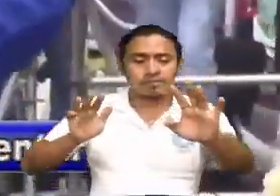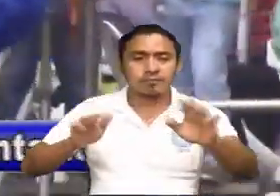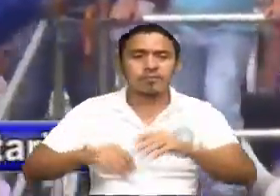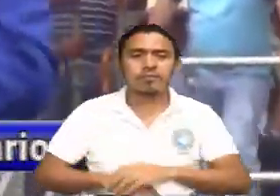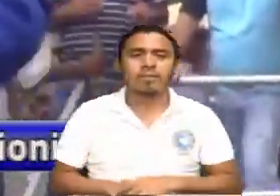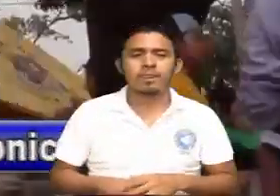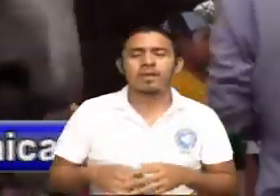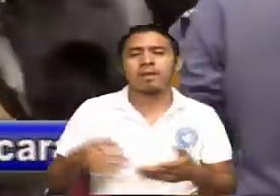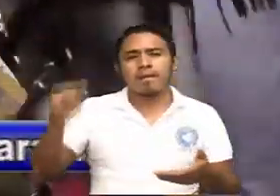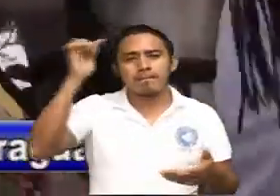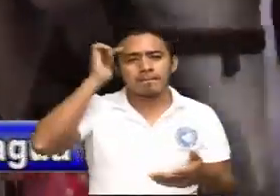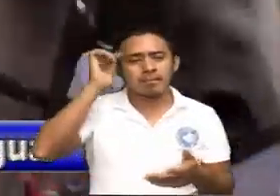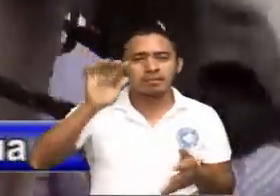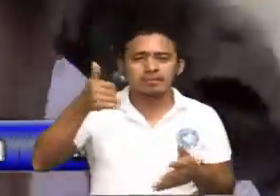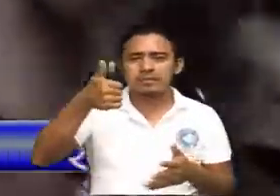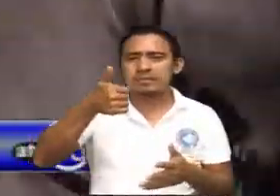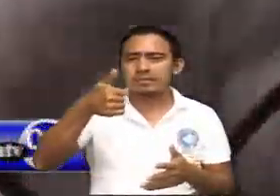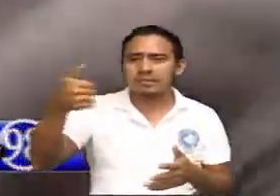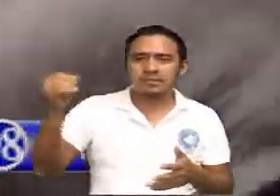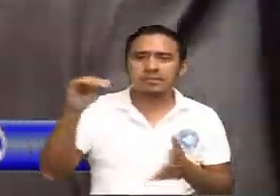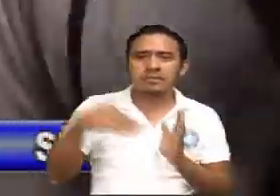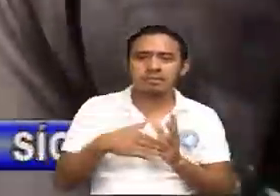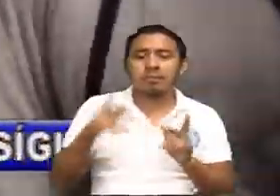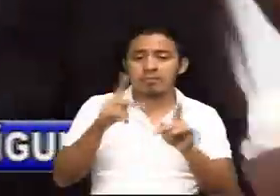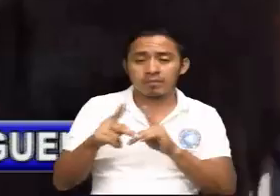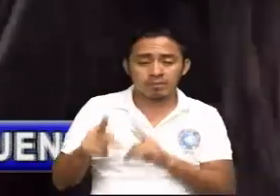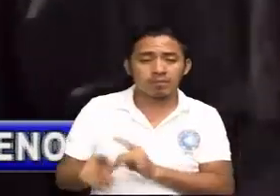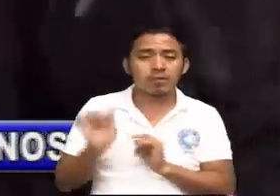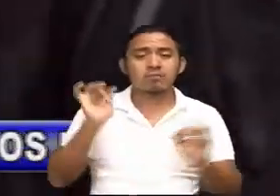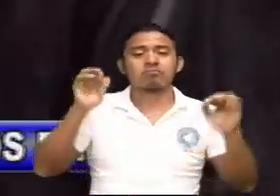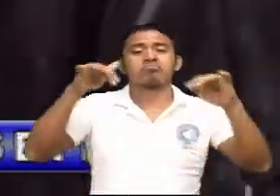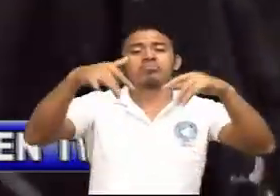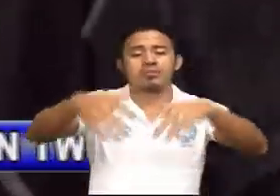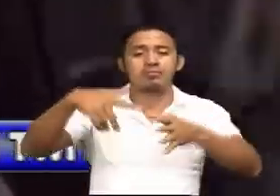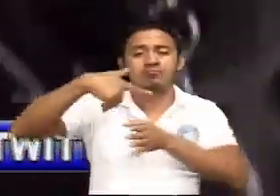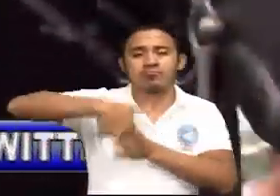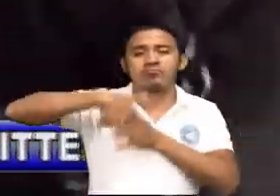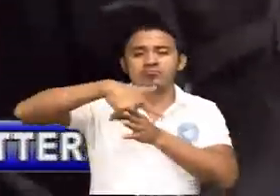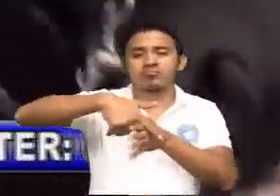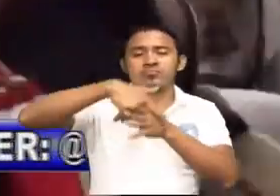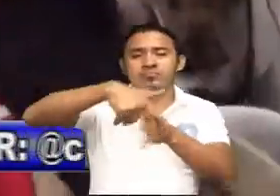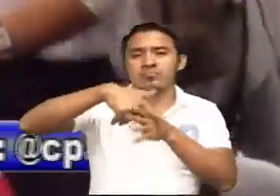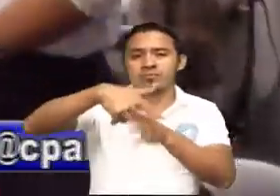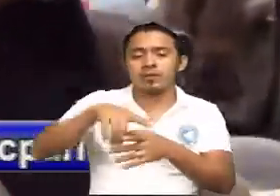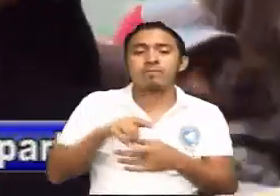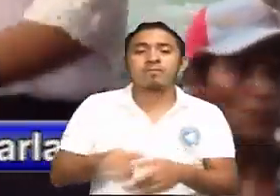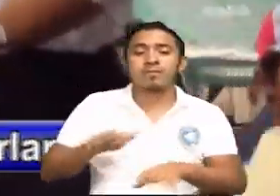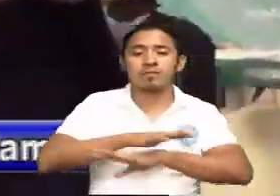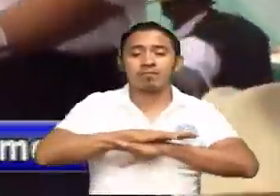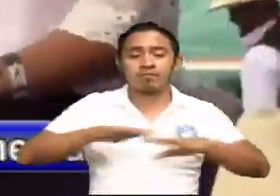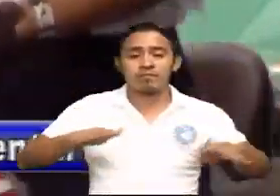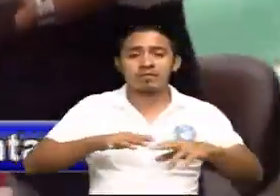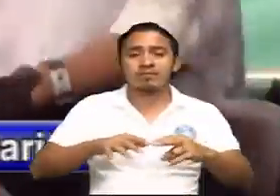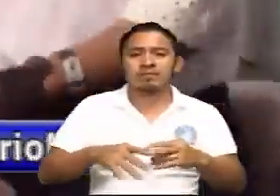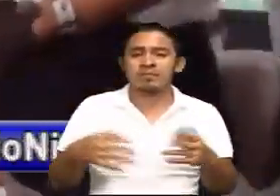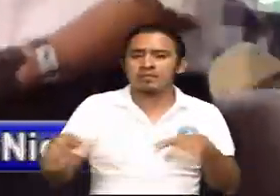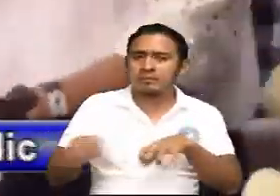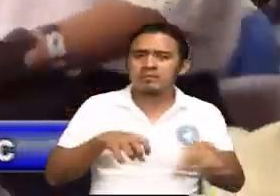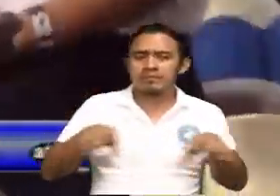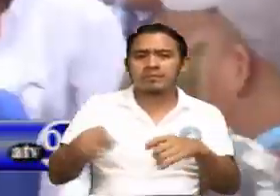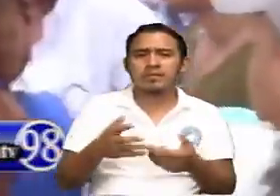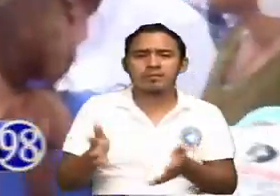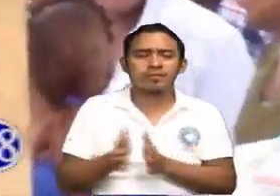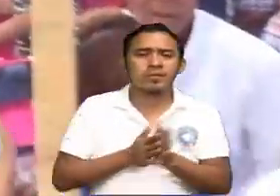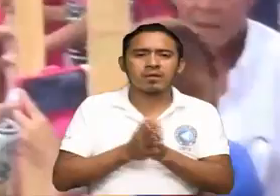Se estima que unas 600.000 personas asistirán a este desfile hípico, el que concluirá con una tertulia y